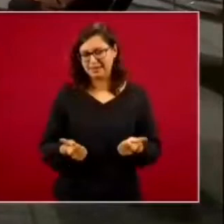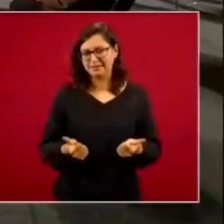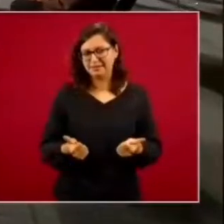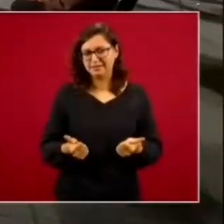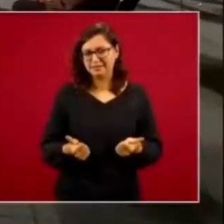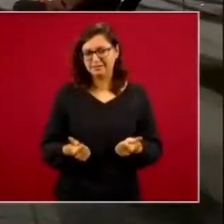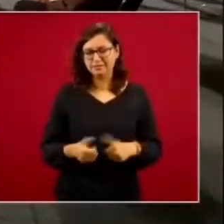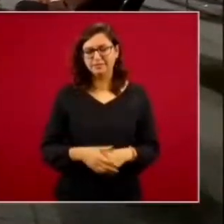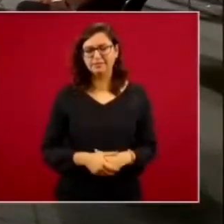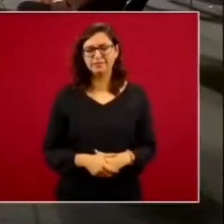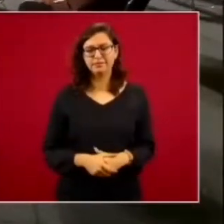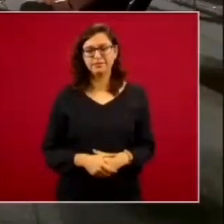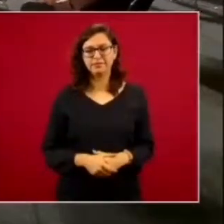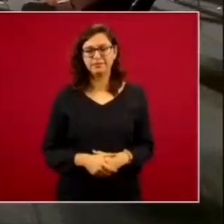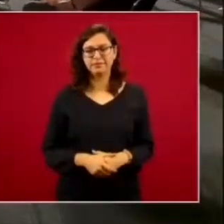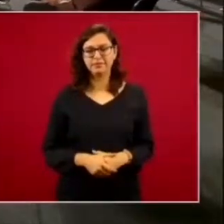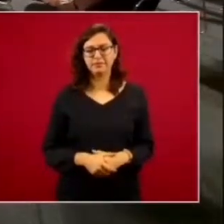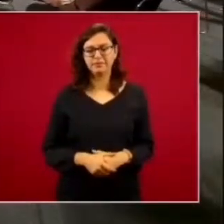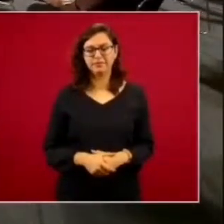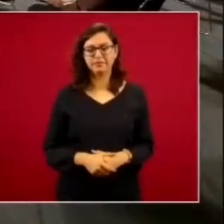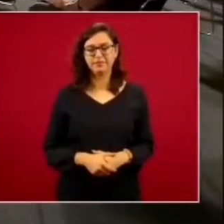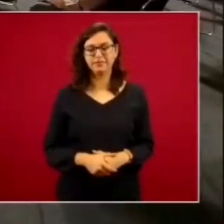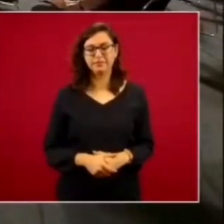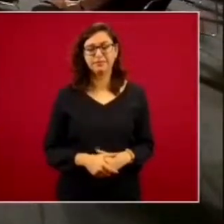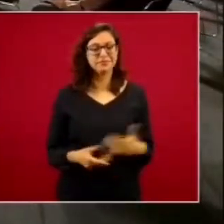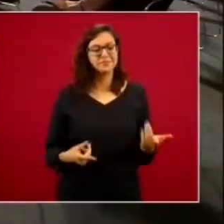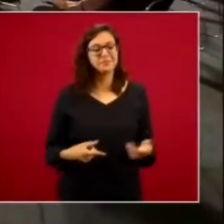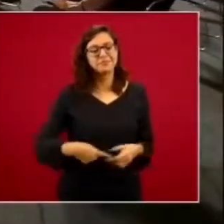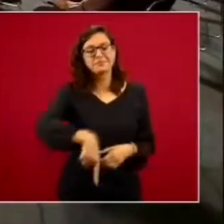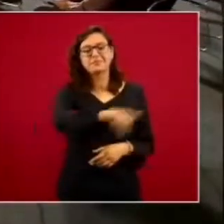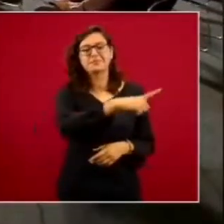sea, ¿cuánto recibían?